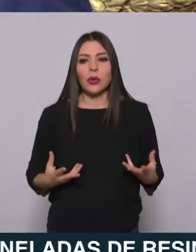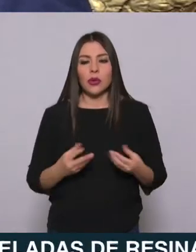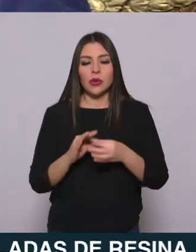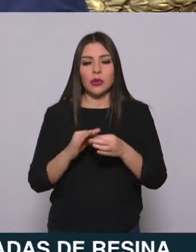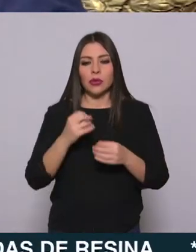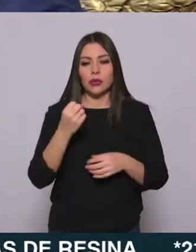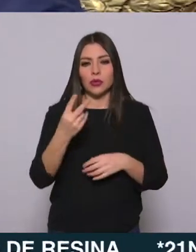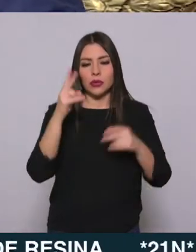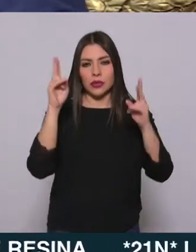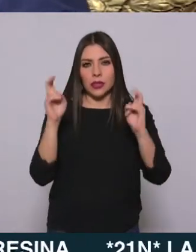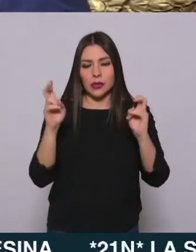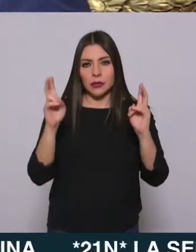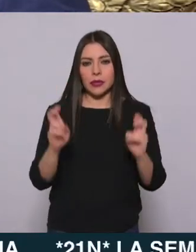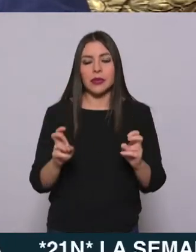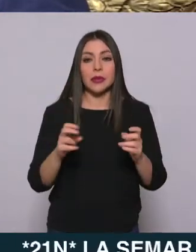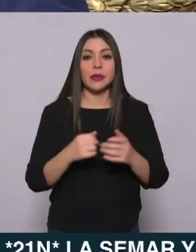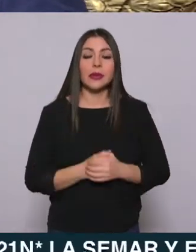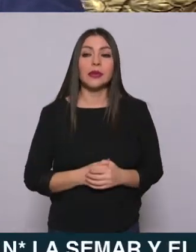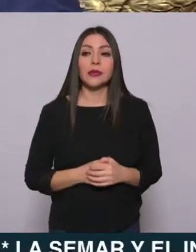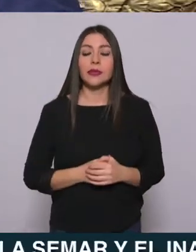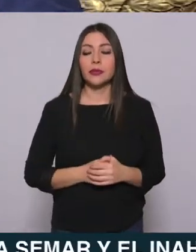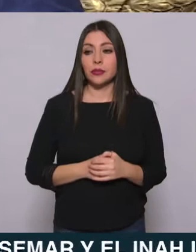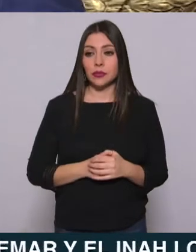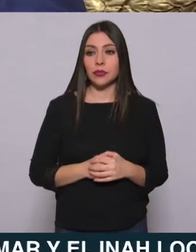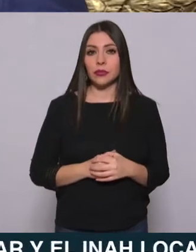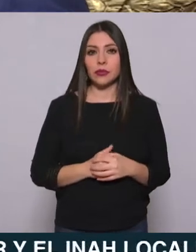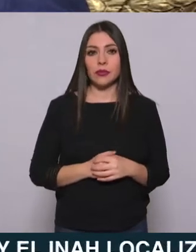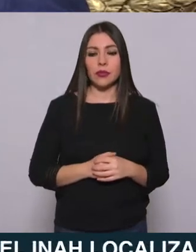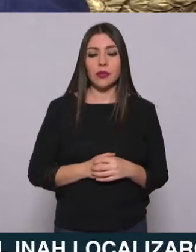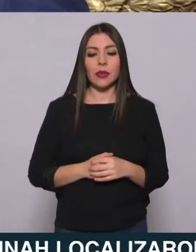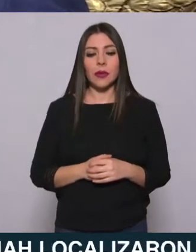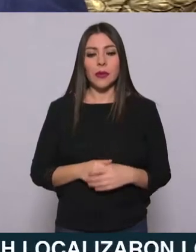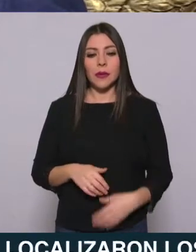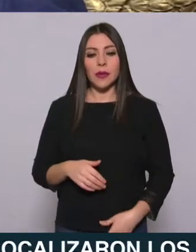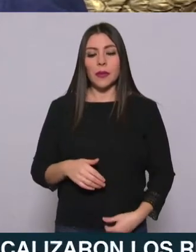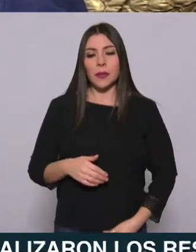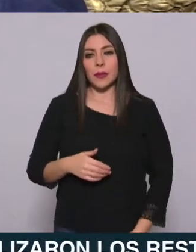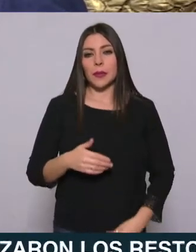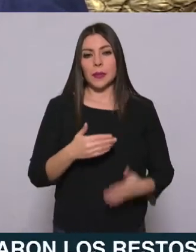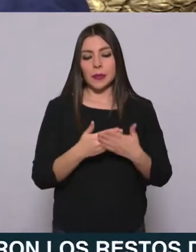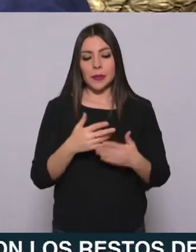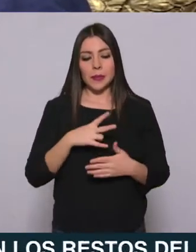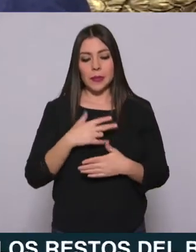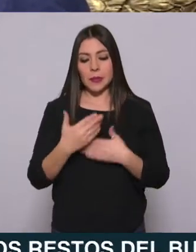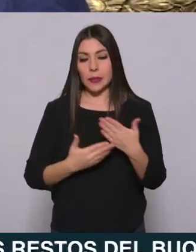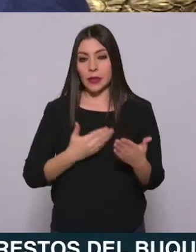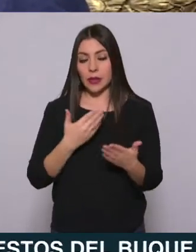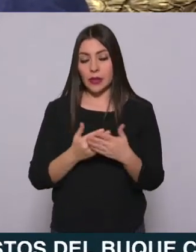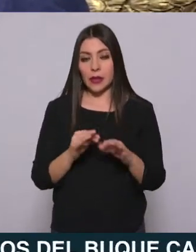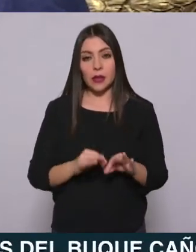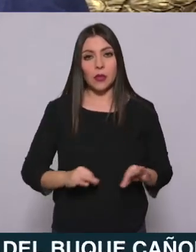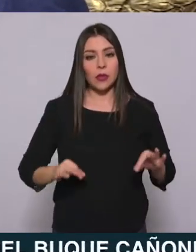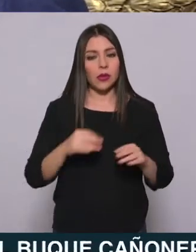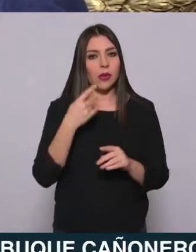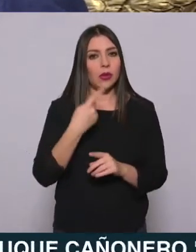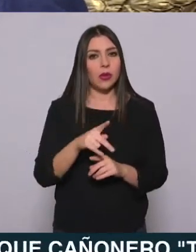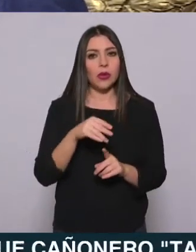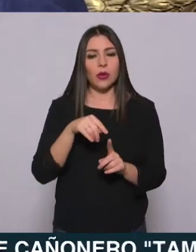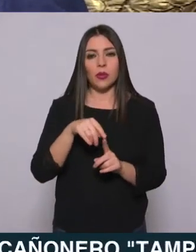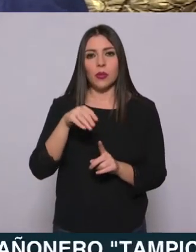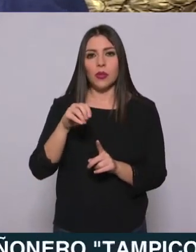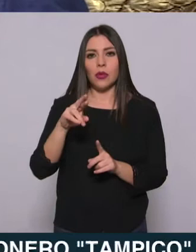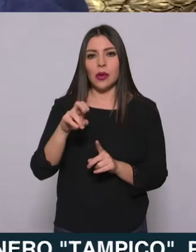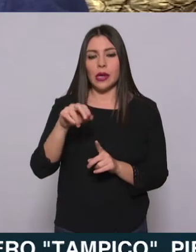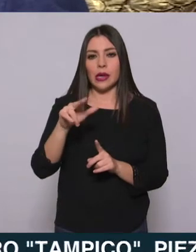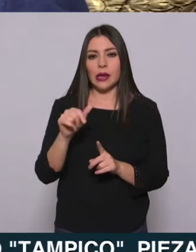temas. Entonces, evidentemente, ante eso, pues mi proyecto fundamental es el proyecto de Morena, es sacar adelante